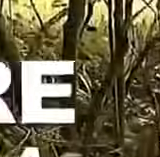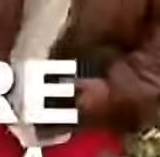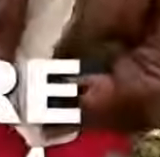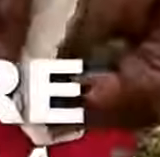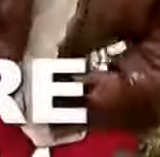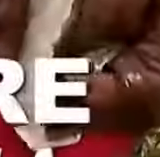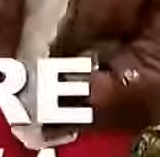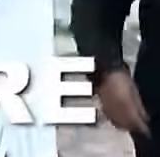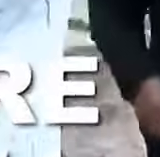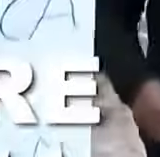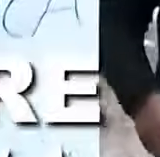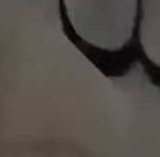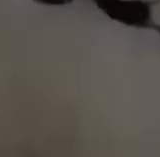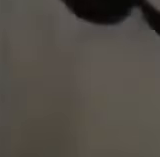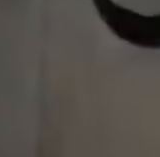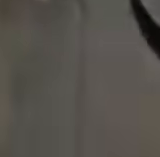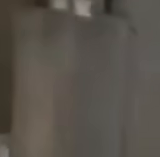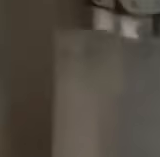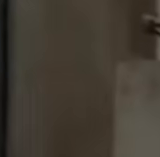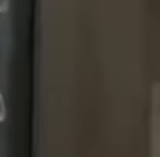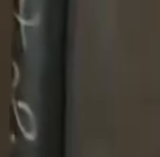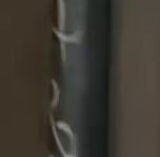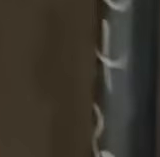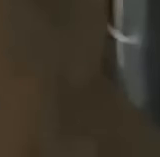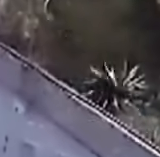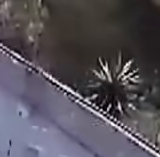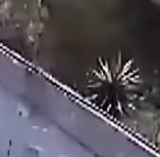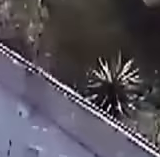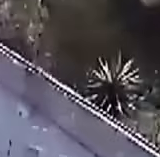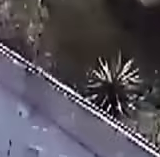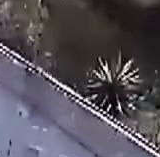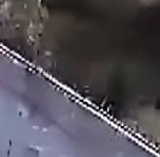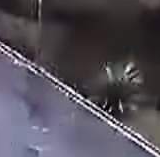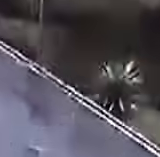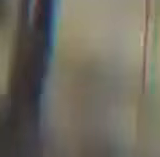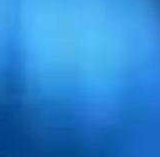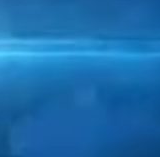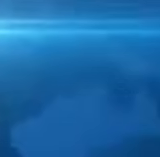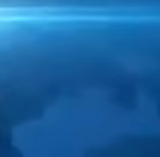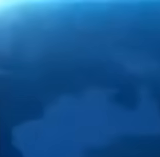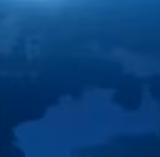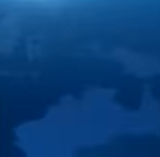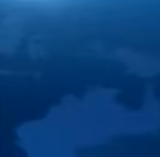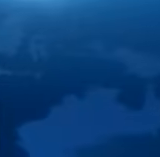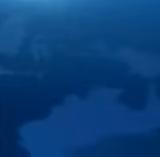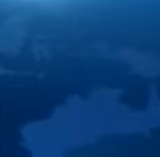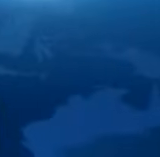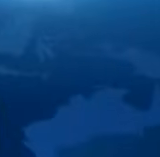Porque todo lo que pasa en la ciudad está aquí.